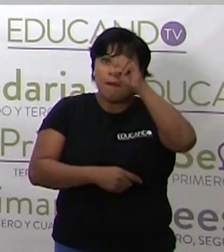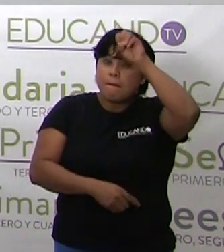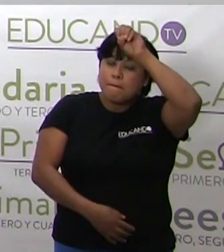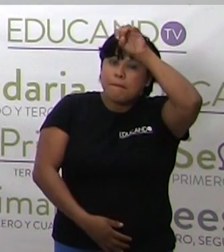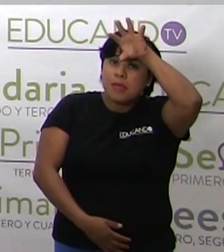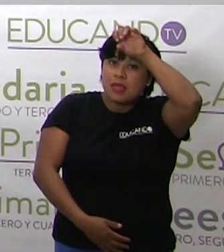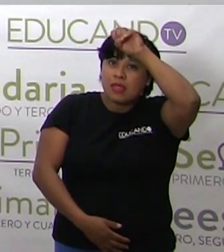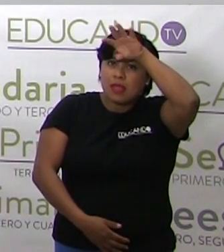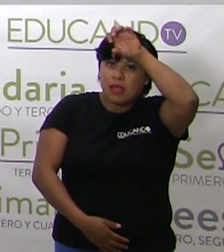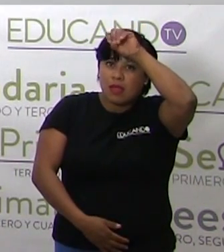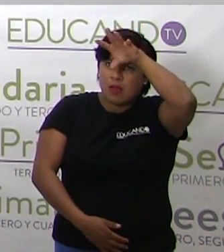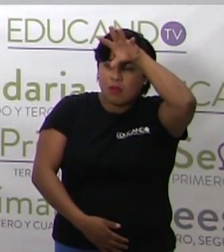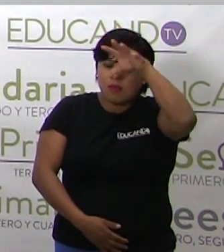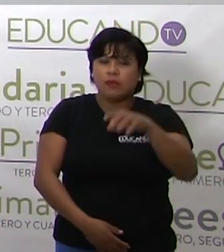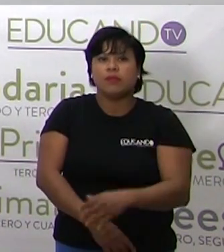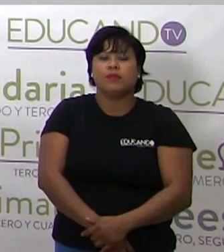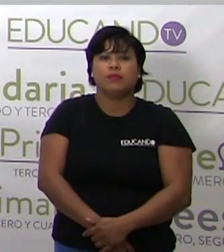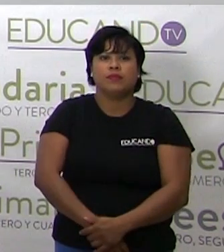minero.